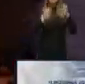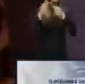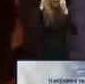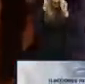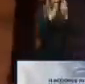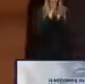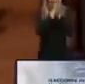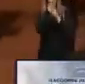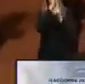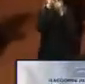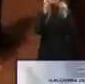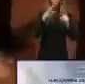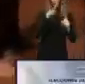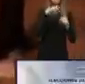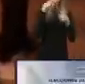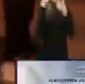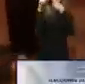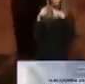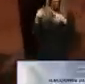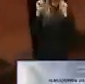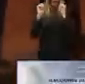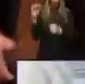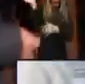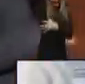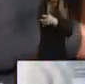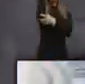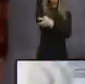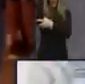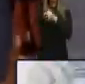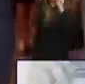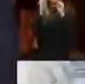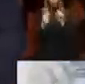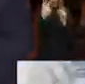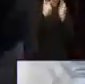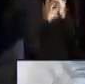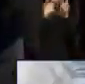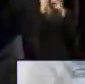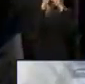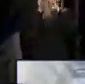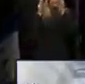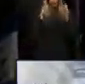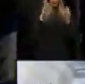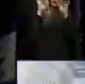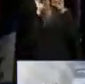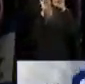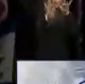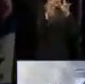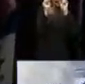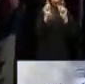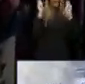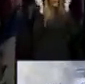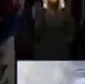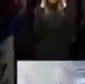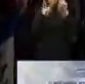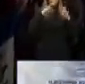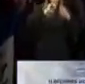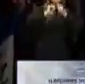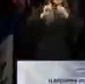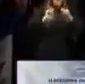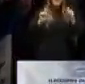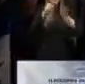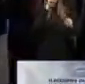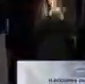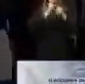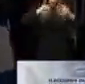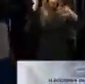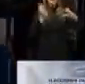quienes tienen estos artículos pues para poner en manos de los seguidores, que han llevado cuetillos, que han llevado cacerolas, que han